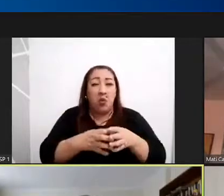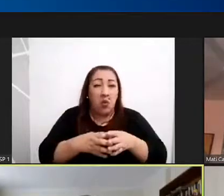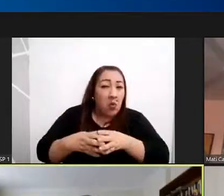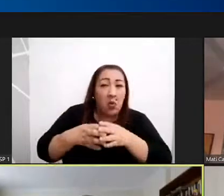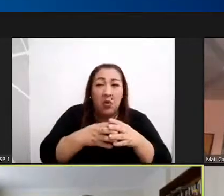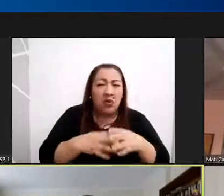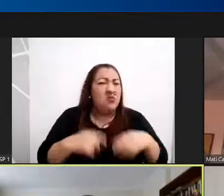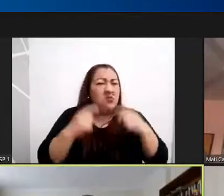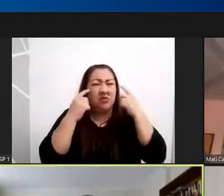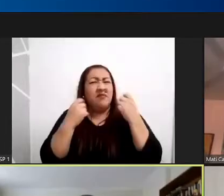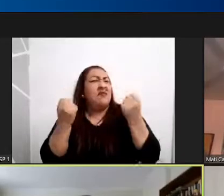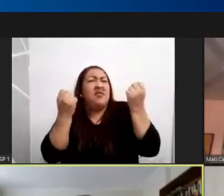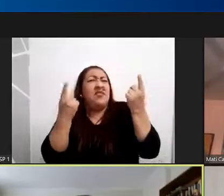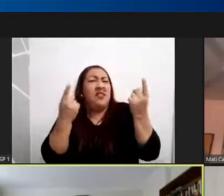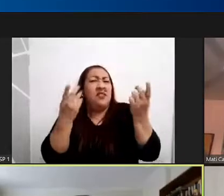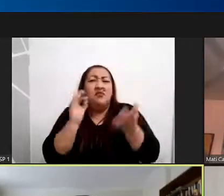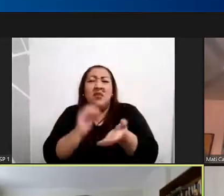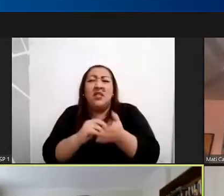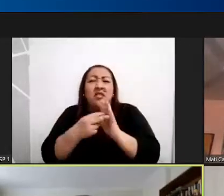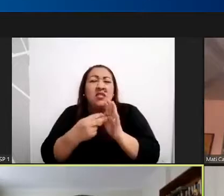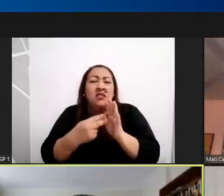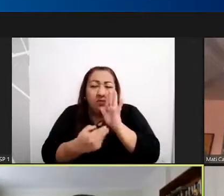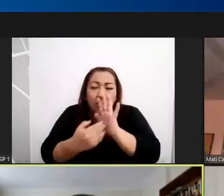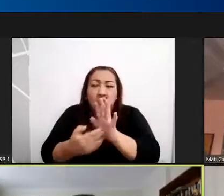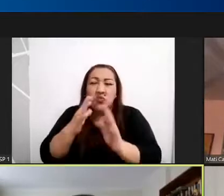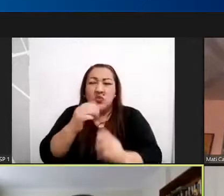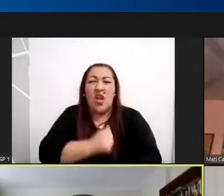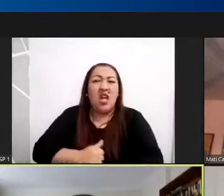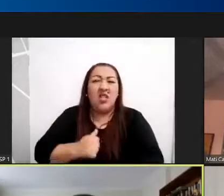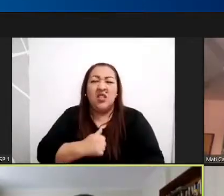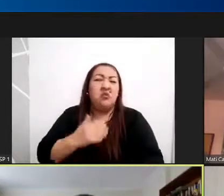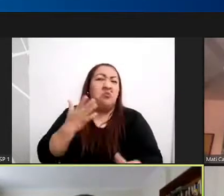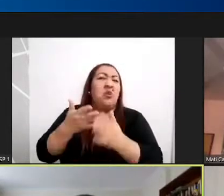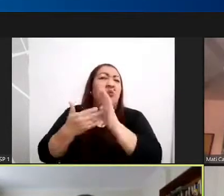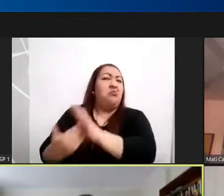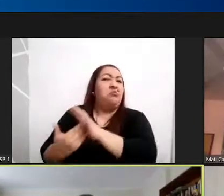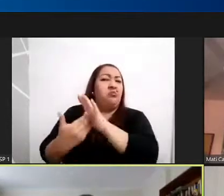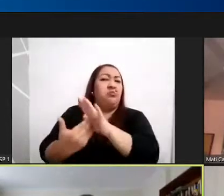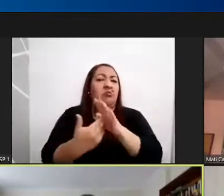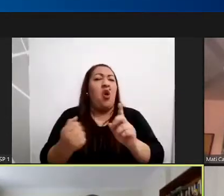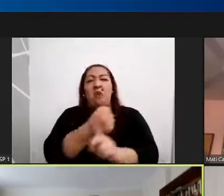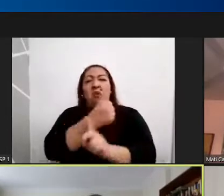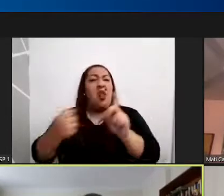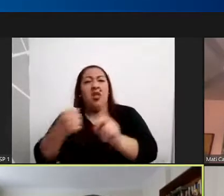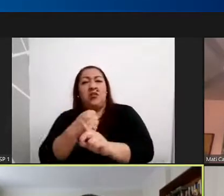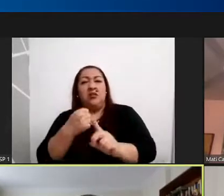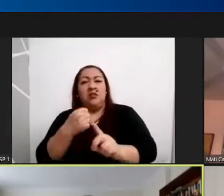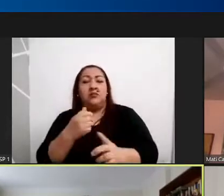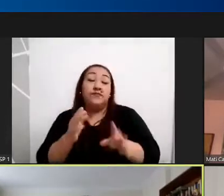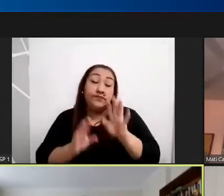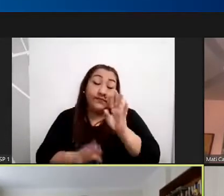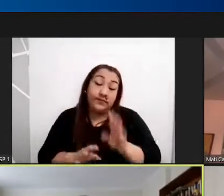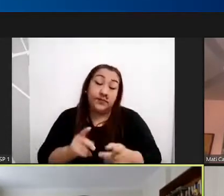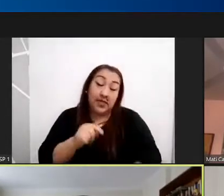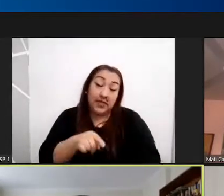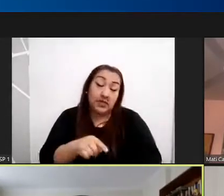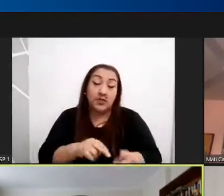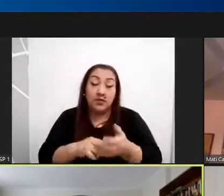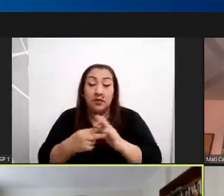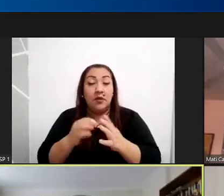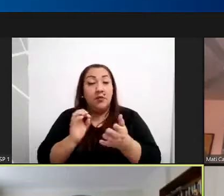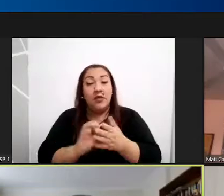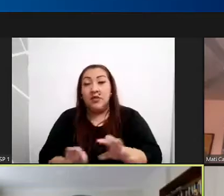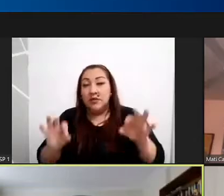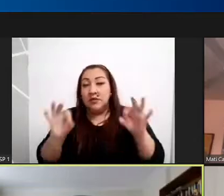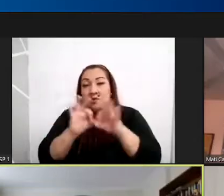entender, además de recrudecimiento de actitudes discriminatorias y violentas. En este contexto, entonces, es más importante